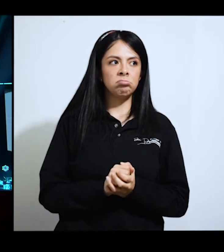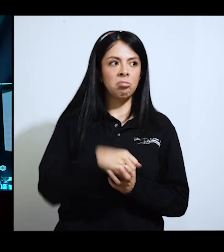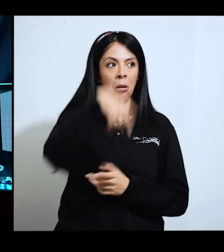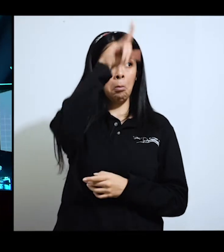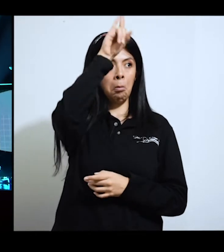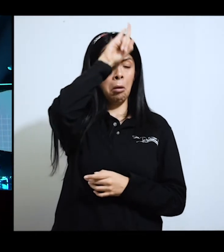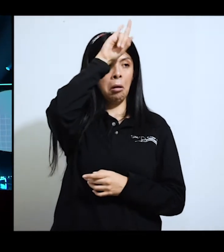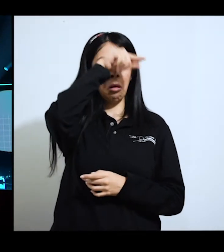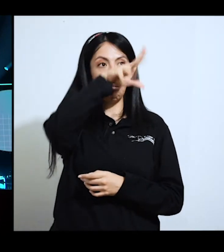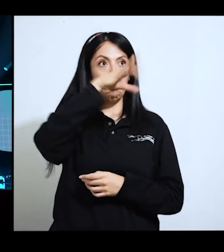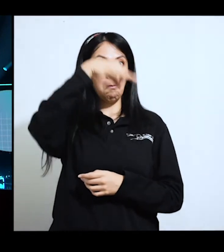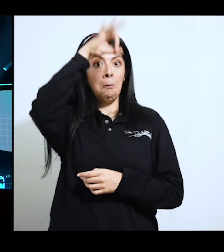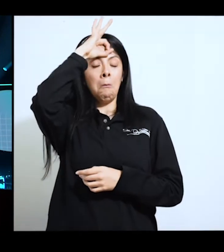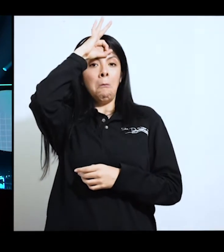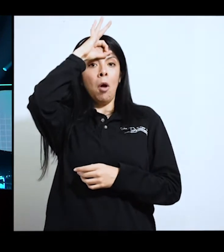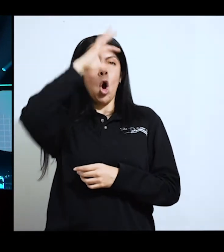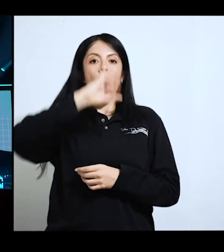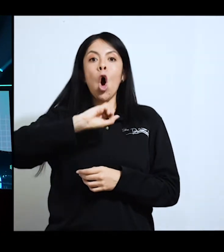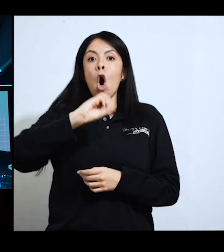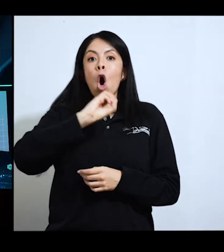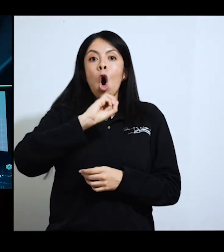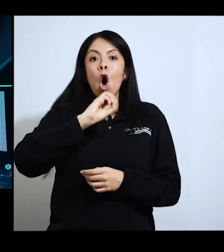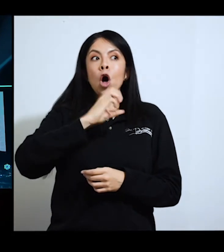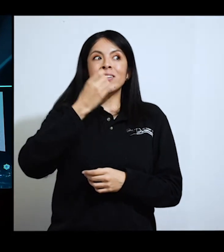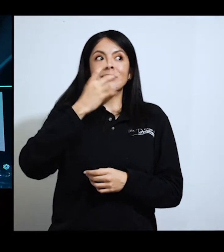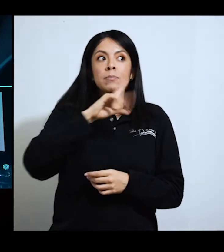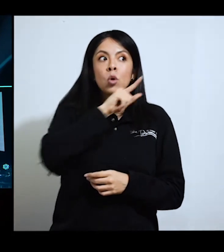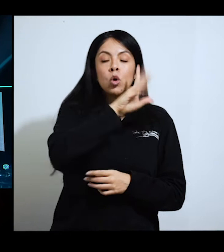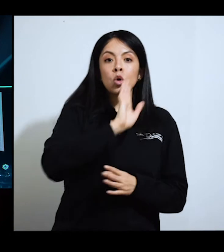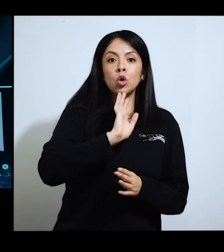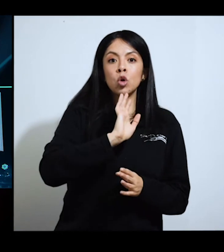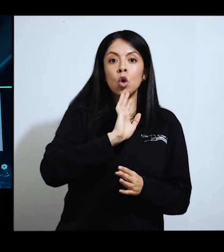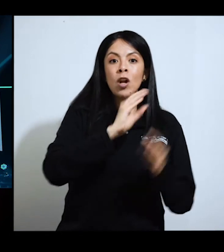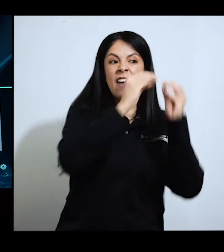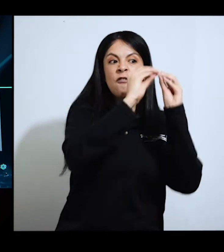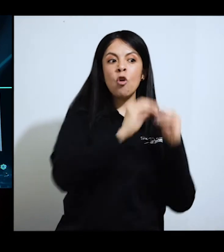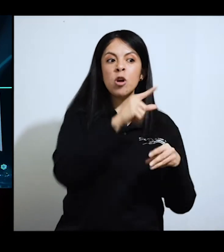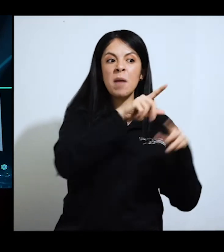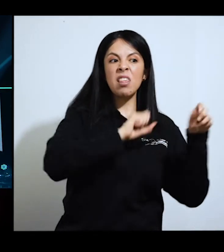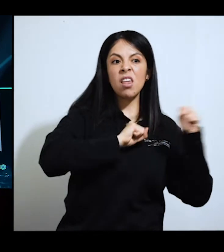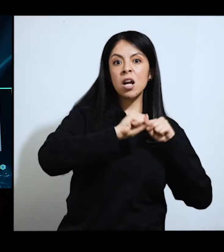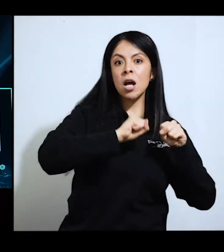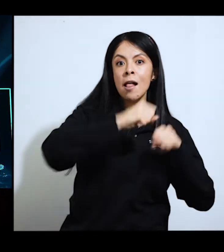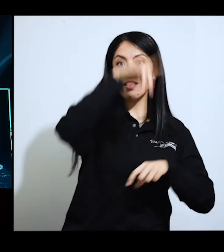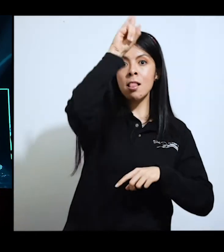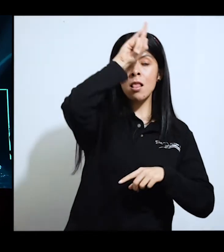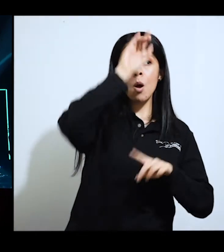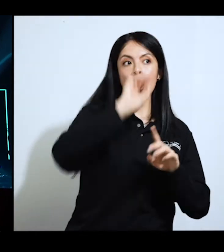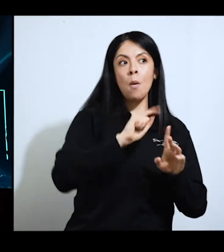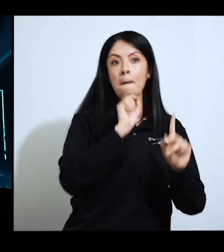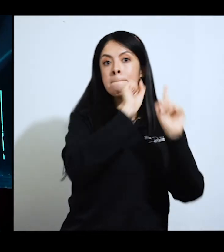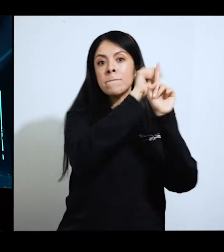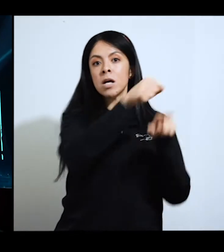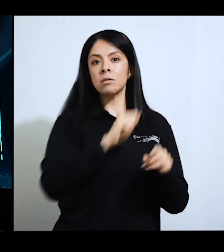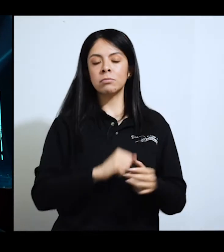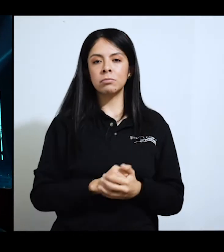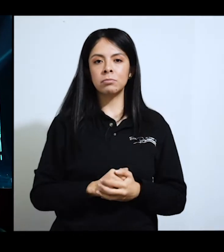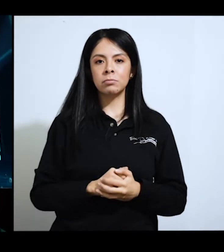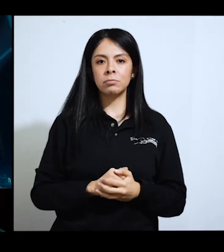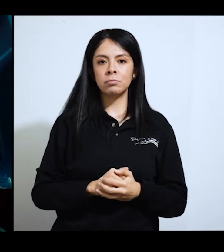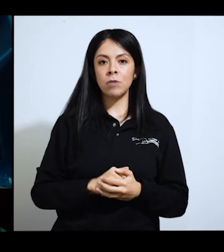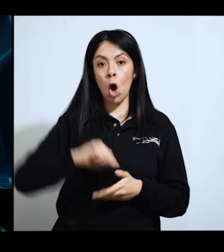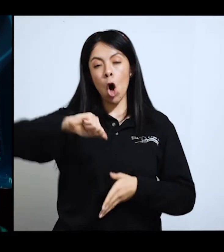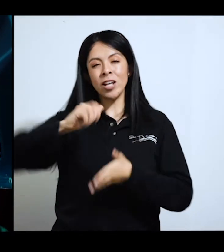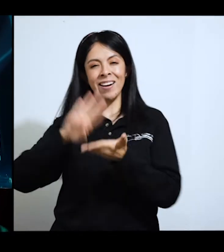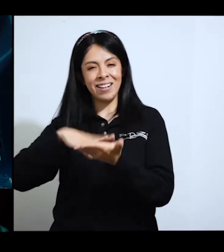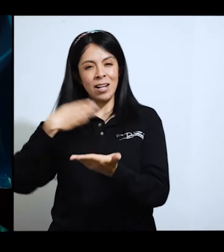hay cristianos que ignoran o desconocen las artimañas o las estrategias del